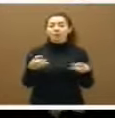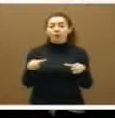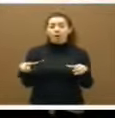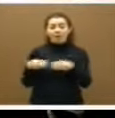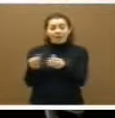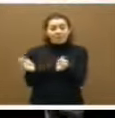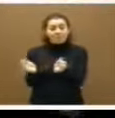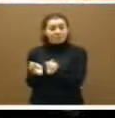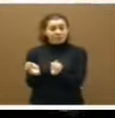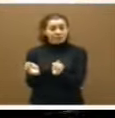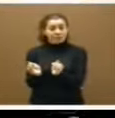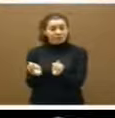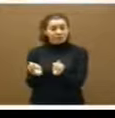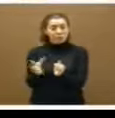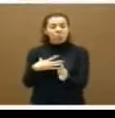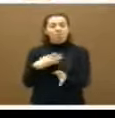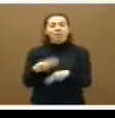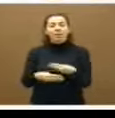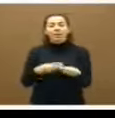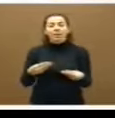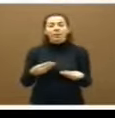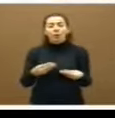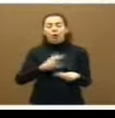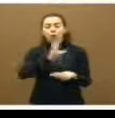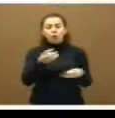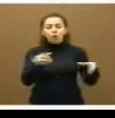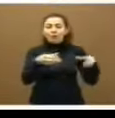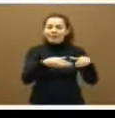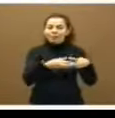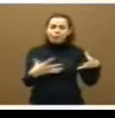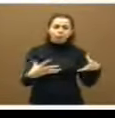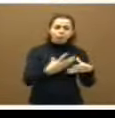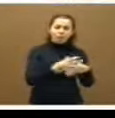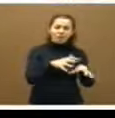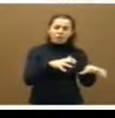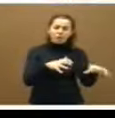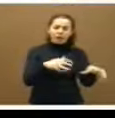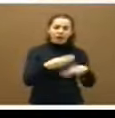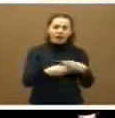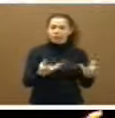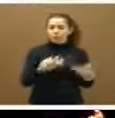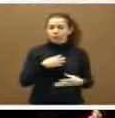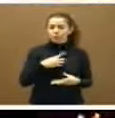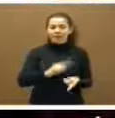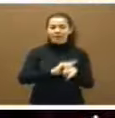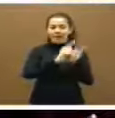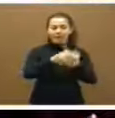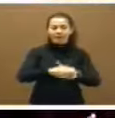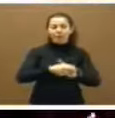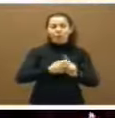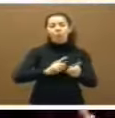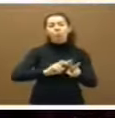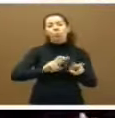pueda hacer lo que ningún Gobierno en mayoría ha hecho nunca, es decir, cambiar, modificar